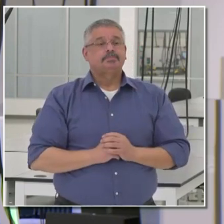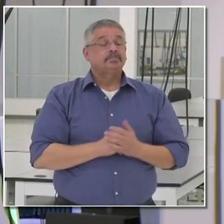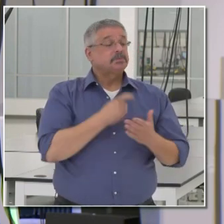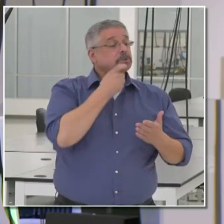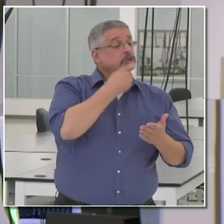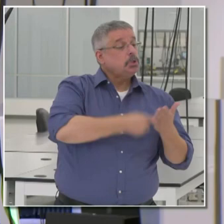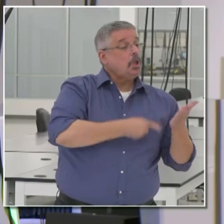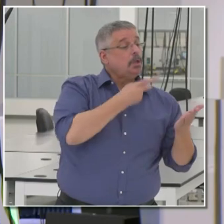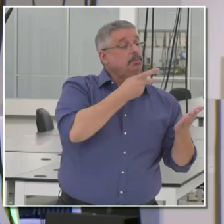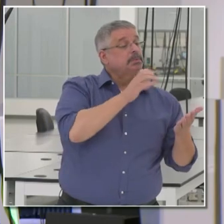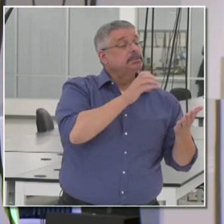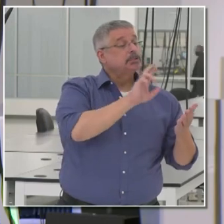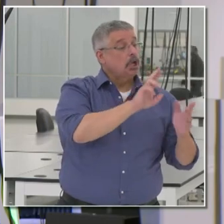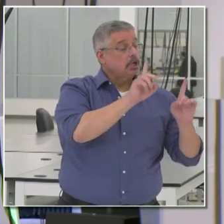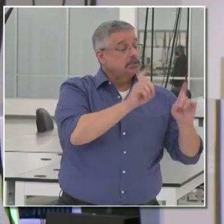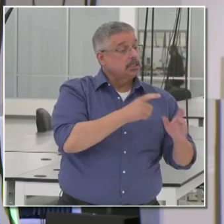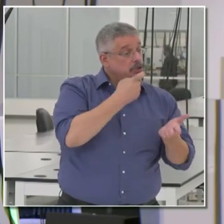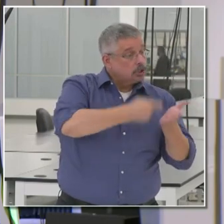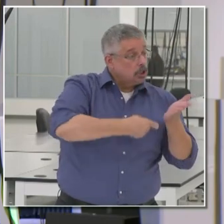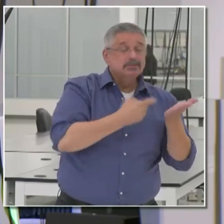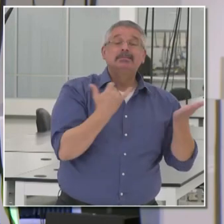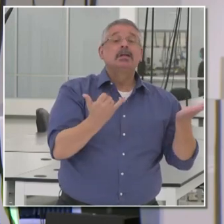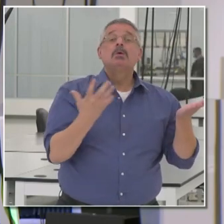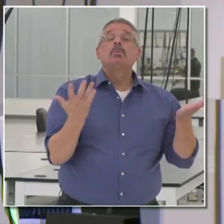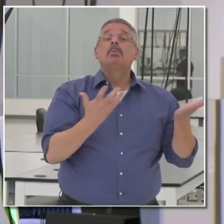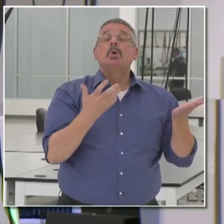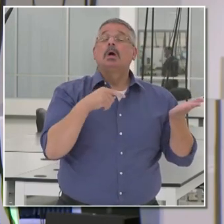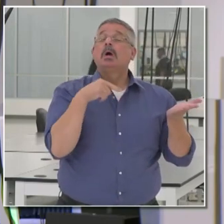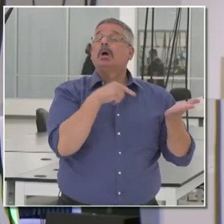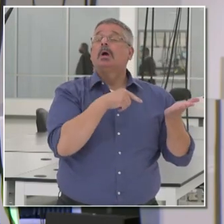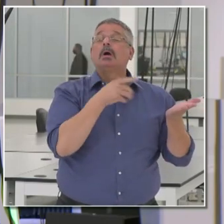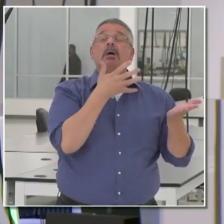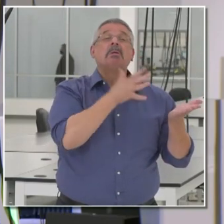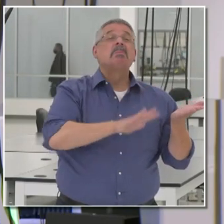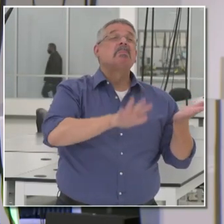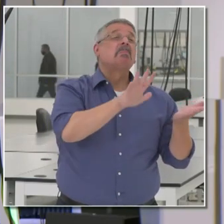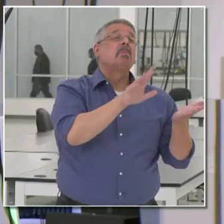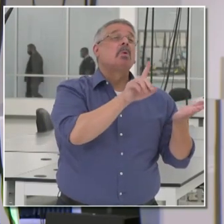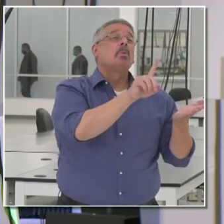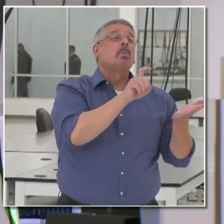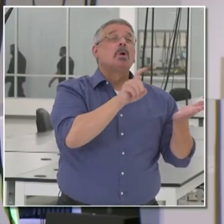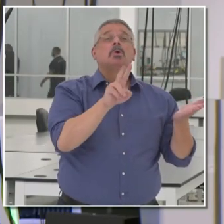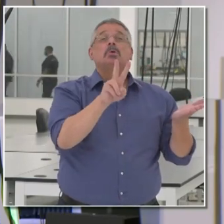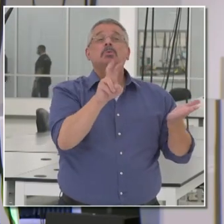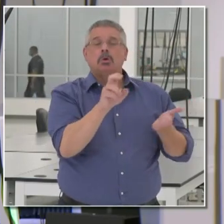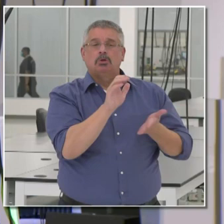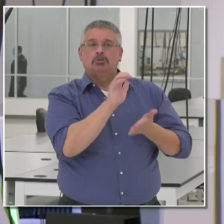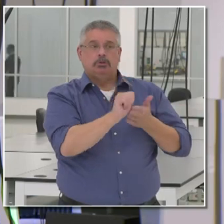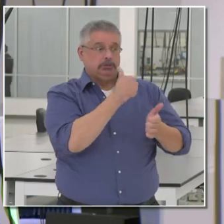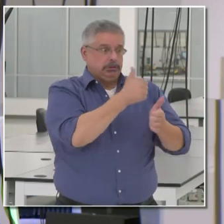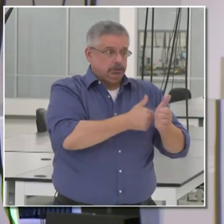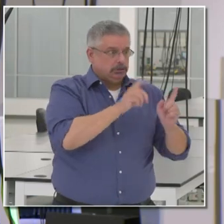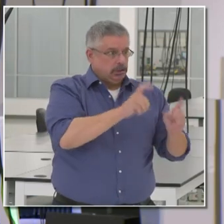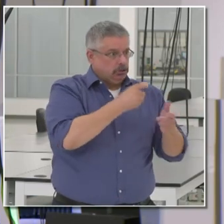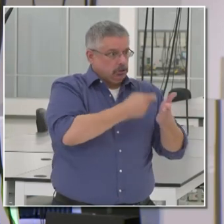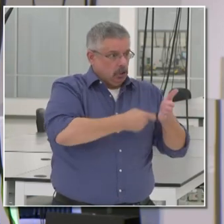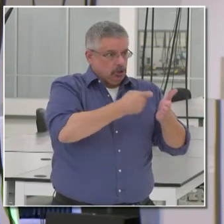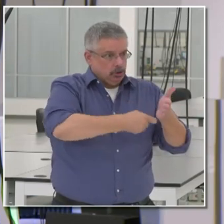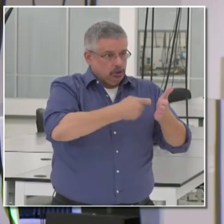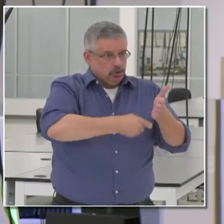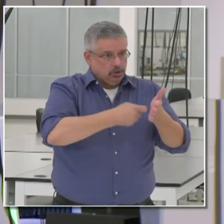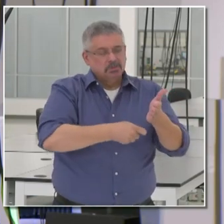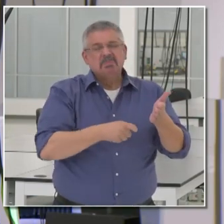el costo promedio de una prueba pcr actualmente es entre ciento 100 y 200 dólares